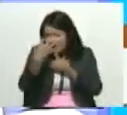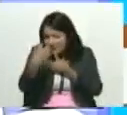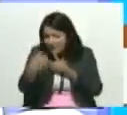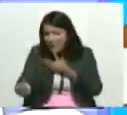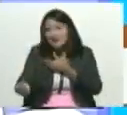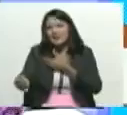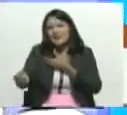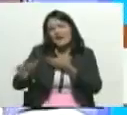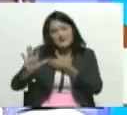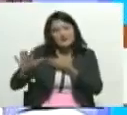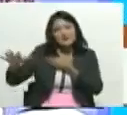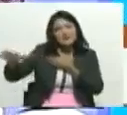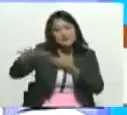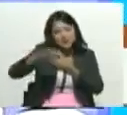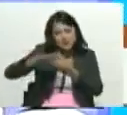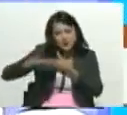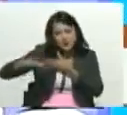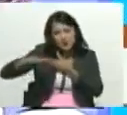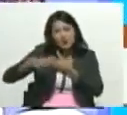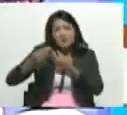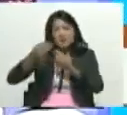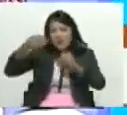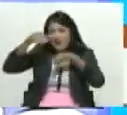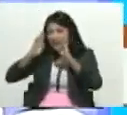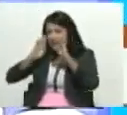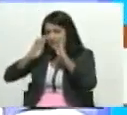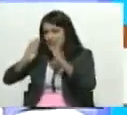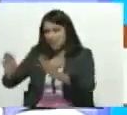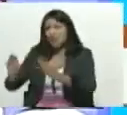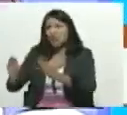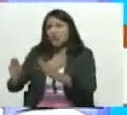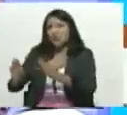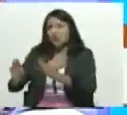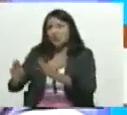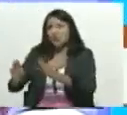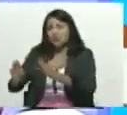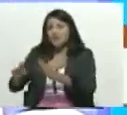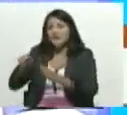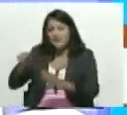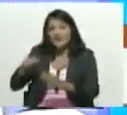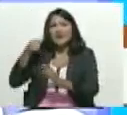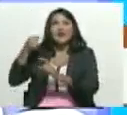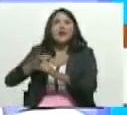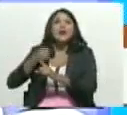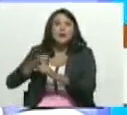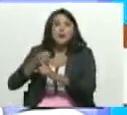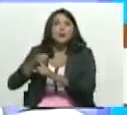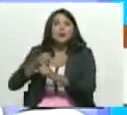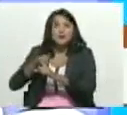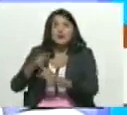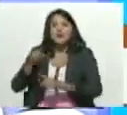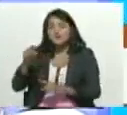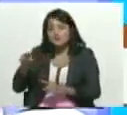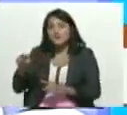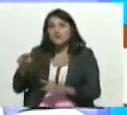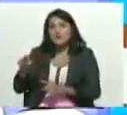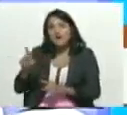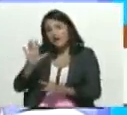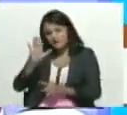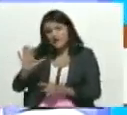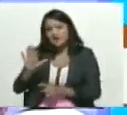esto y centrar su atención en estas luchas colocar las luchas en el centro